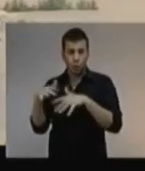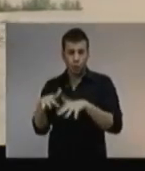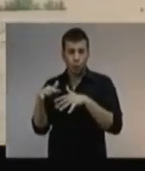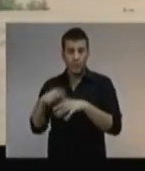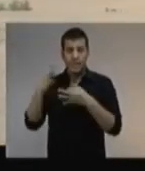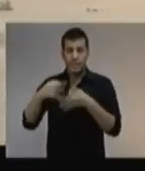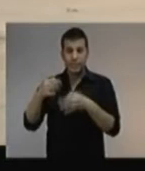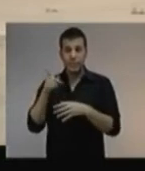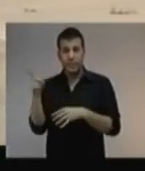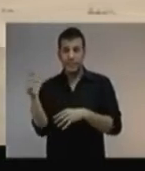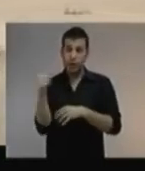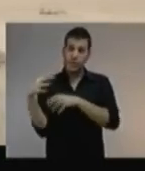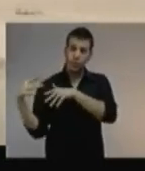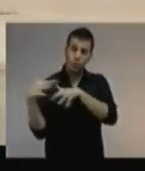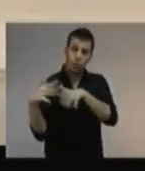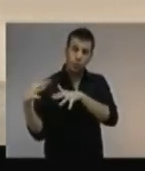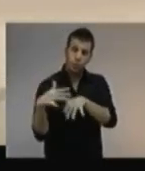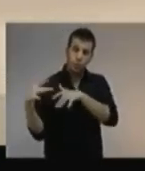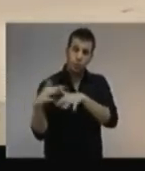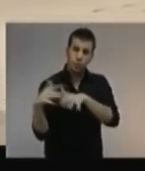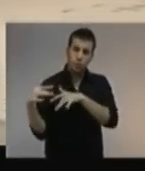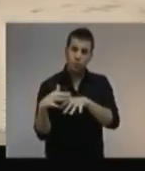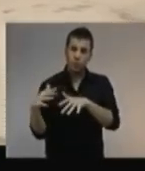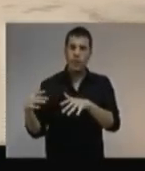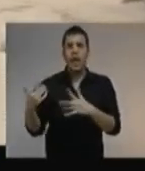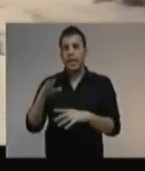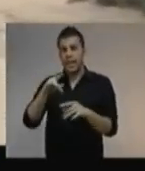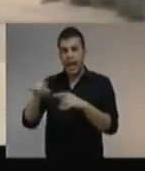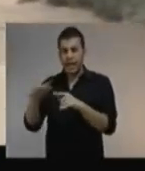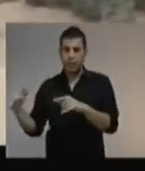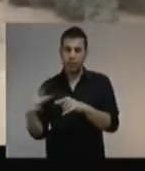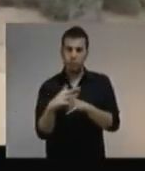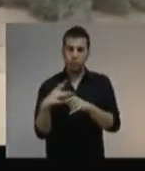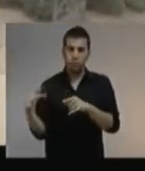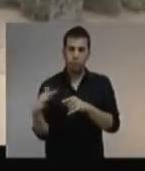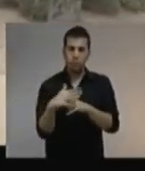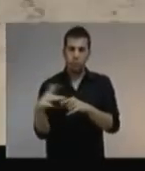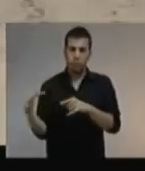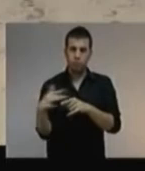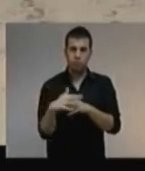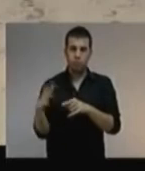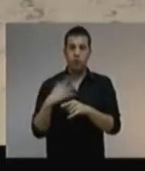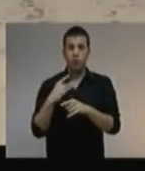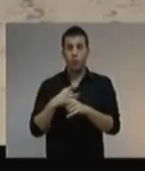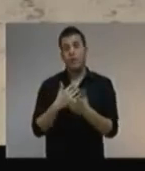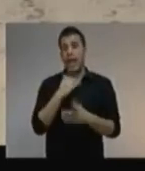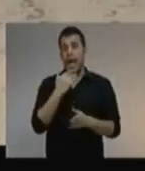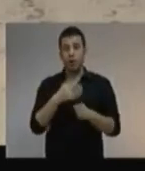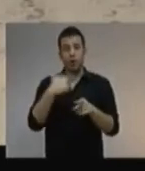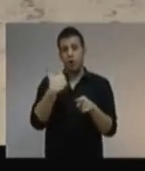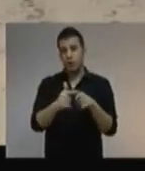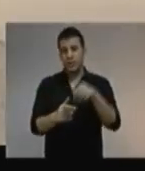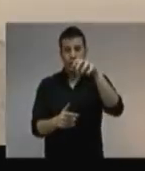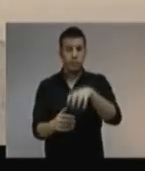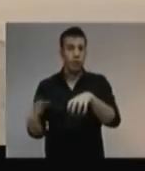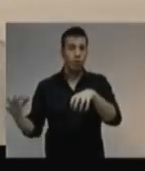oeste, van haciendo que poco a poco vayan circulando hasta que se encuentran con algún obstáculo, se depositan contra él y